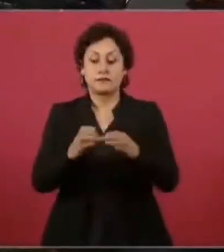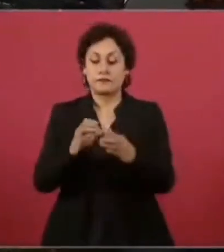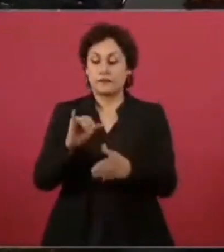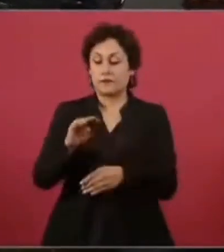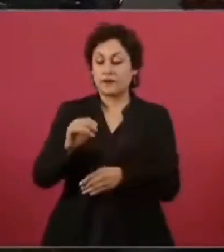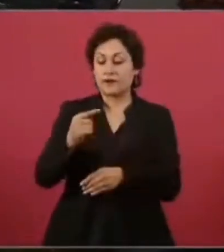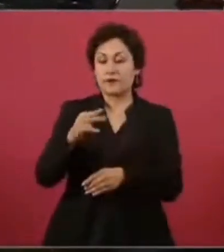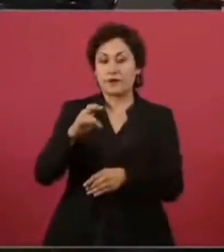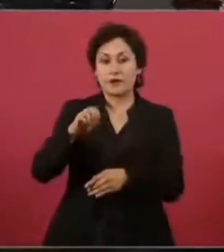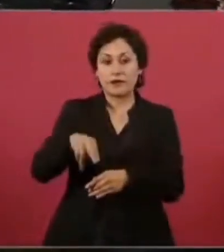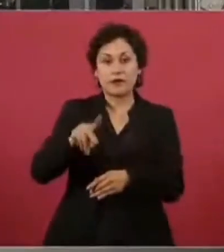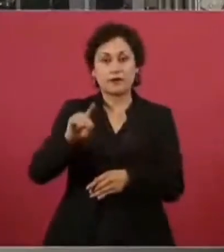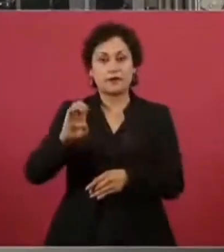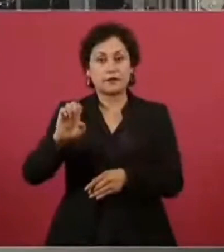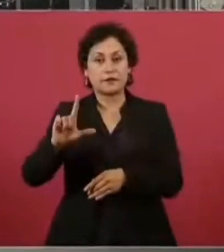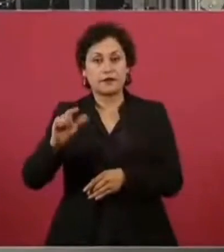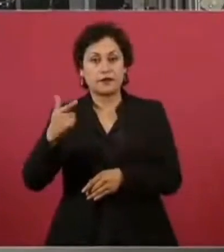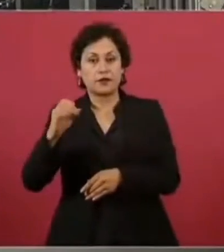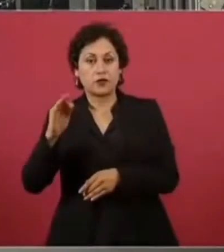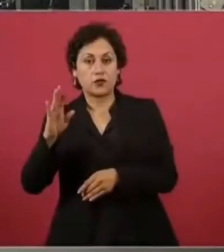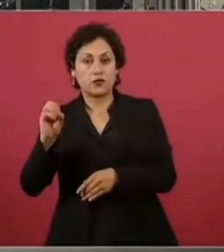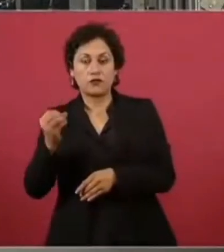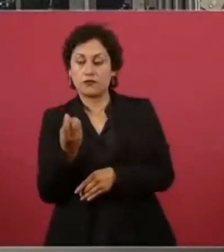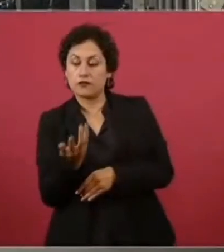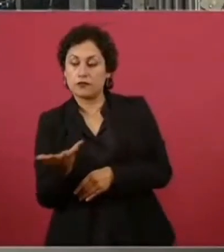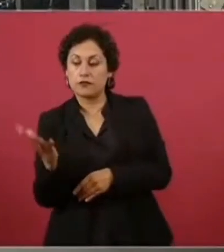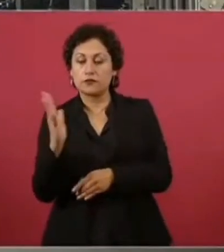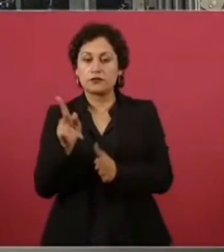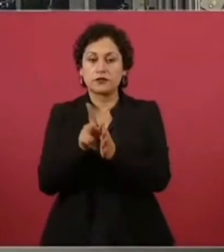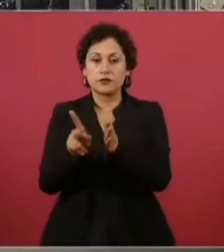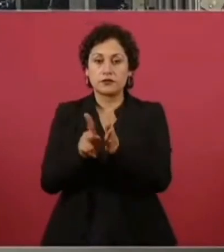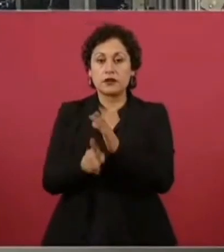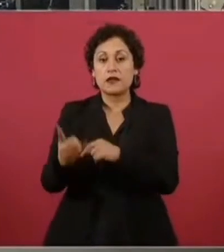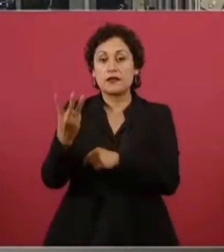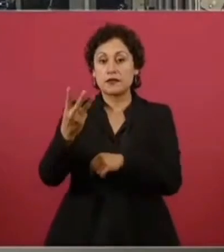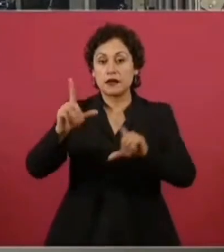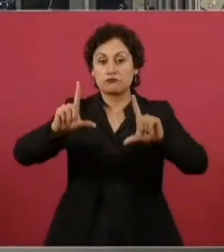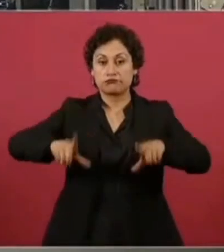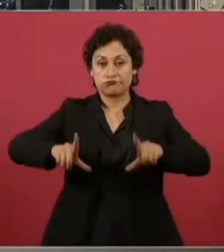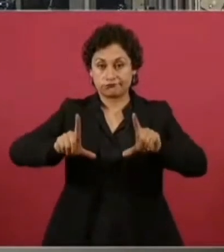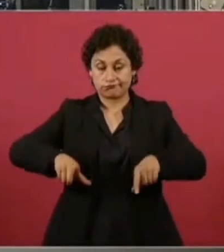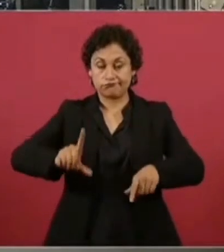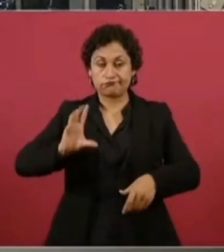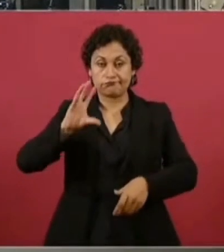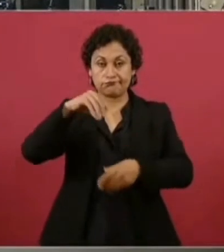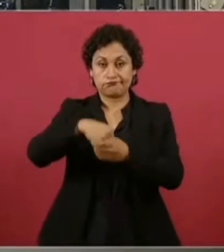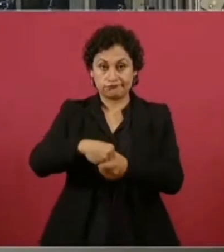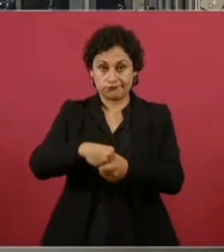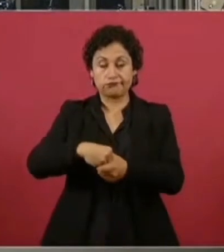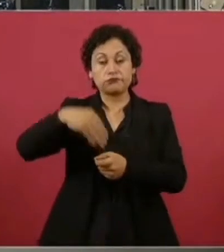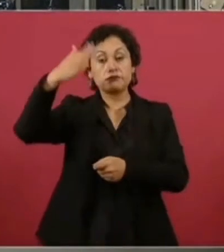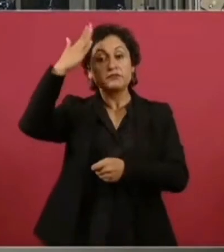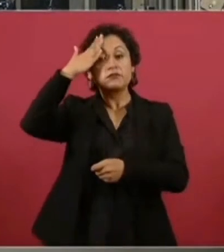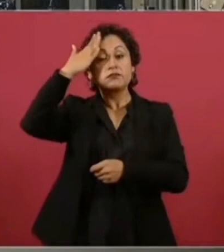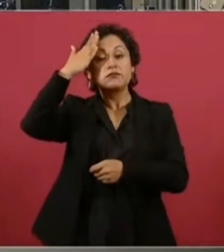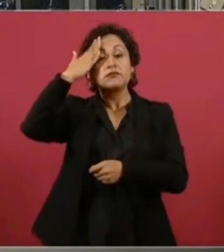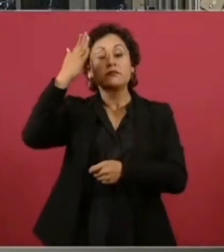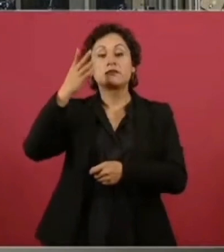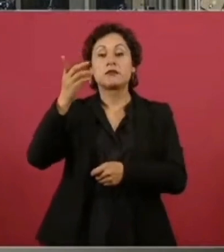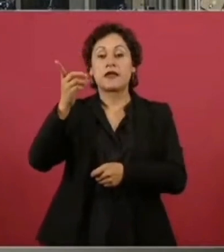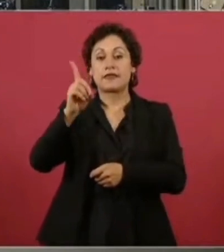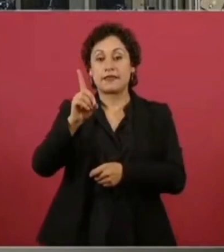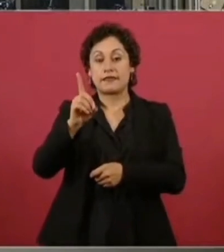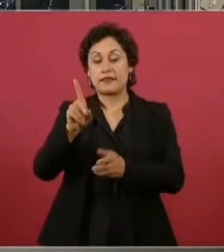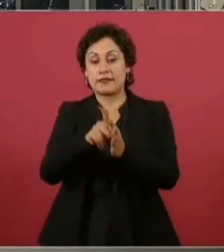del Golfo, con 5 diarios impresos y 3 digitales, encabezados por el diario del Istmo,